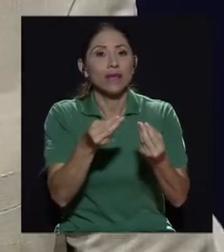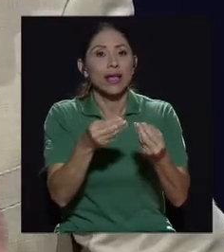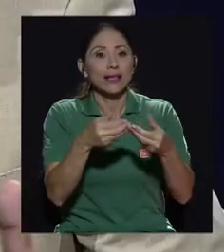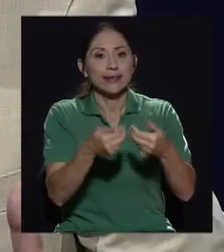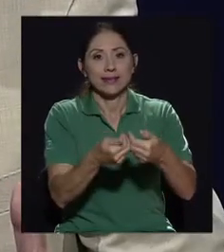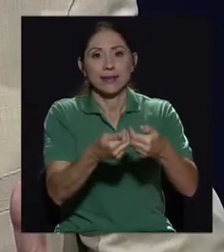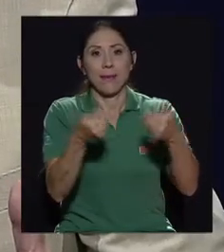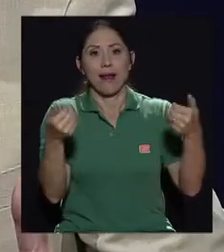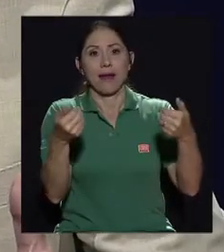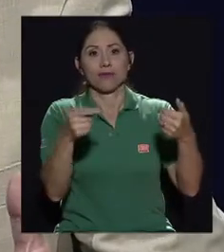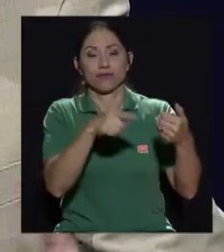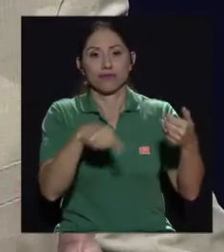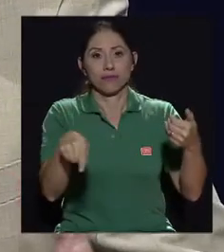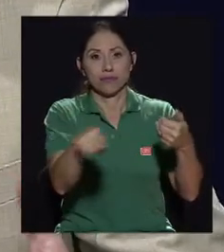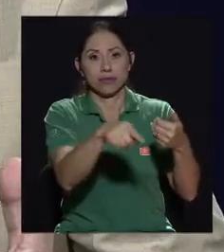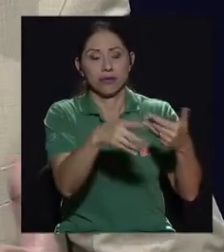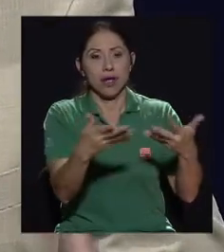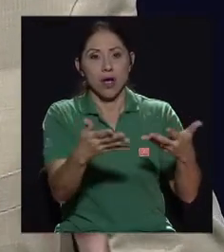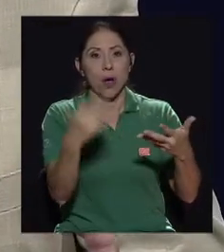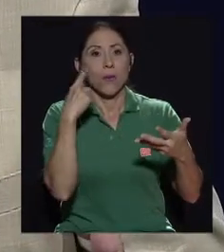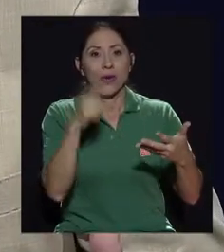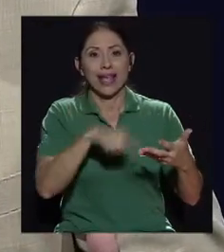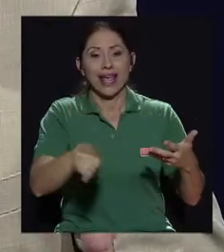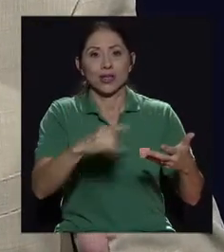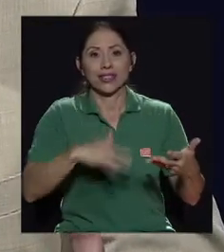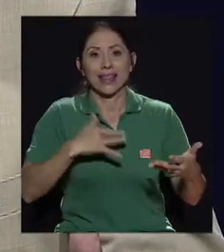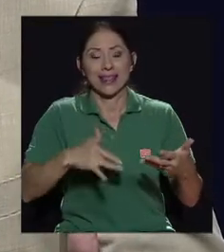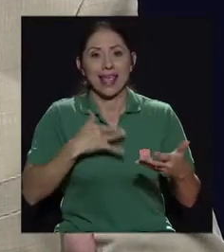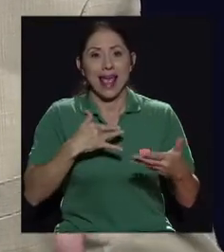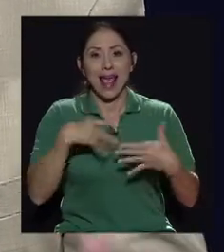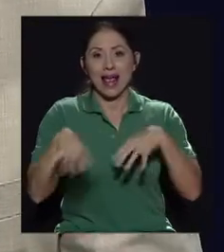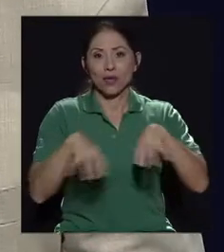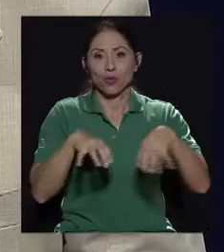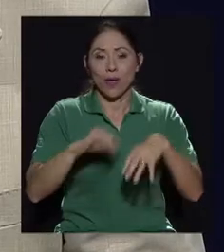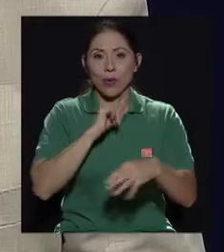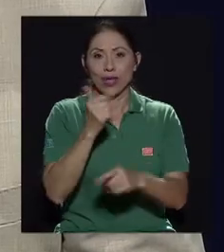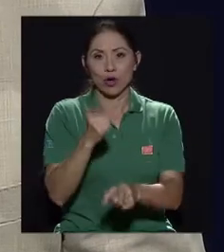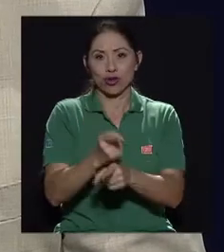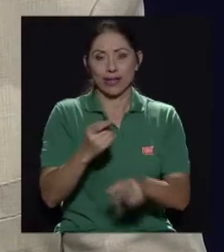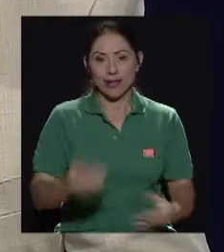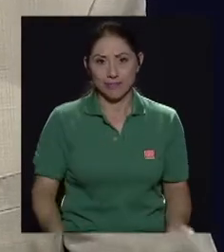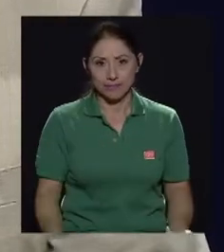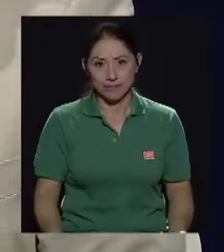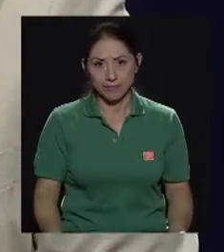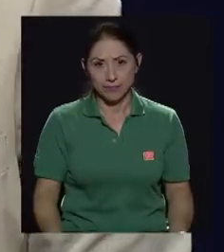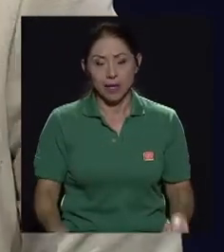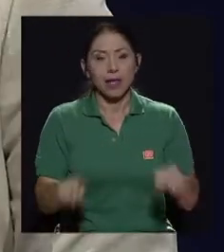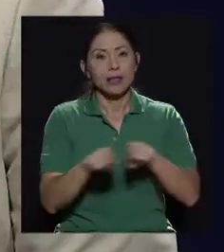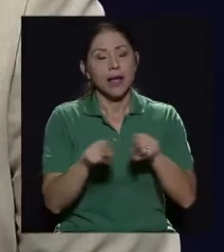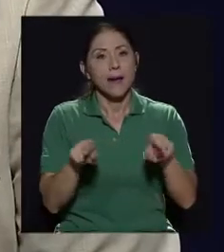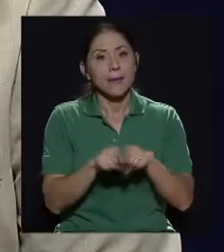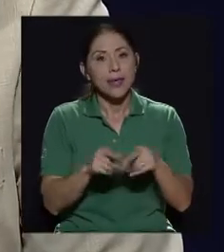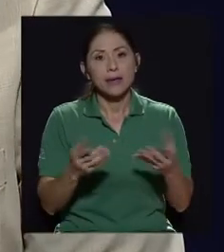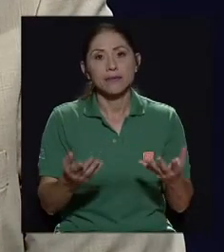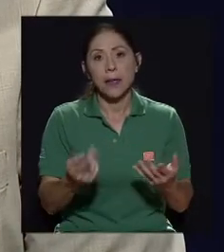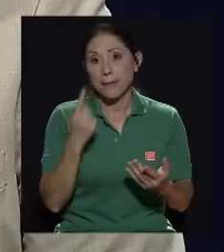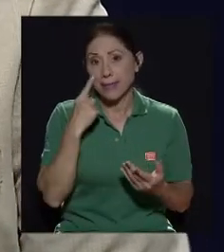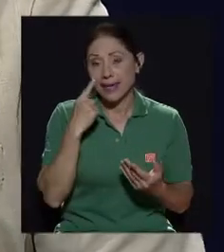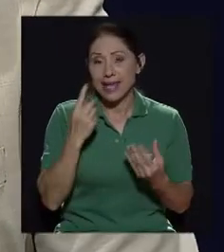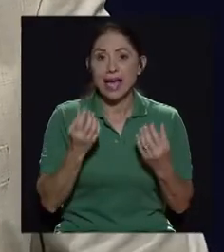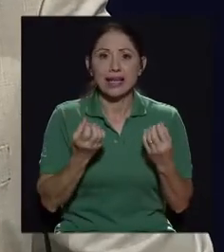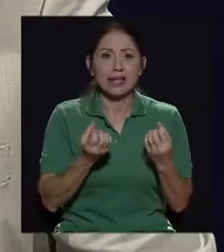la feligresía porque sentían que estaba actuando de una forma incorrecta bueno también veían